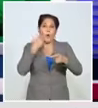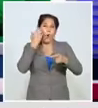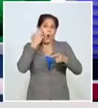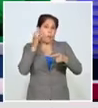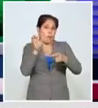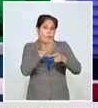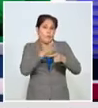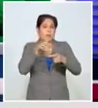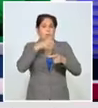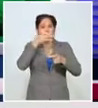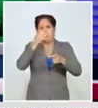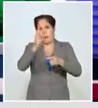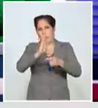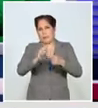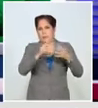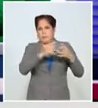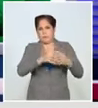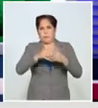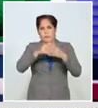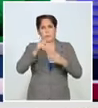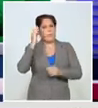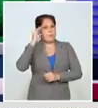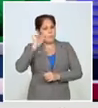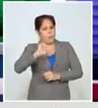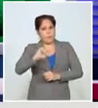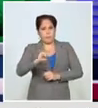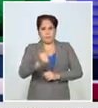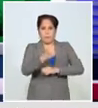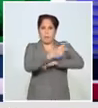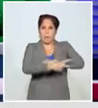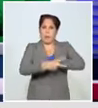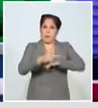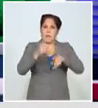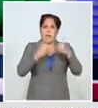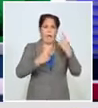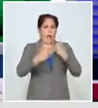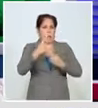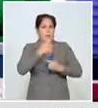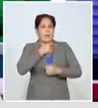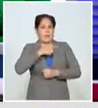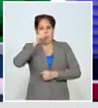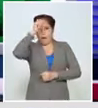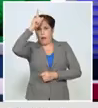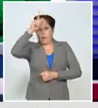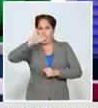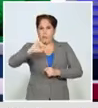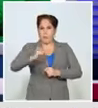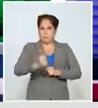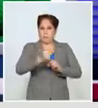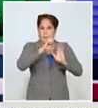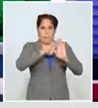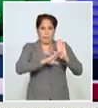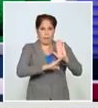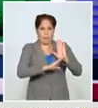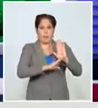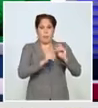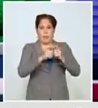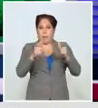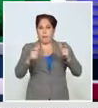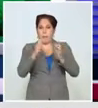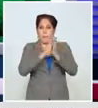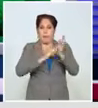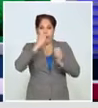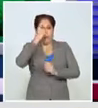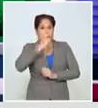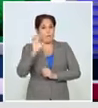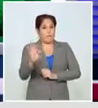pesar de la restricción que algunos países han adoptado, entre ellos Alemania, que lo extendió hasta abril,